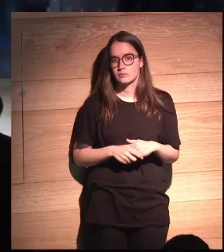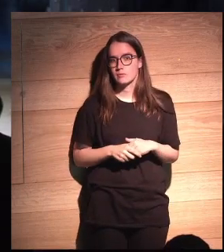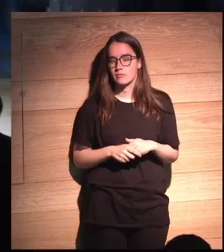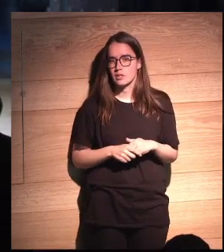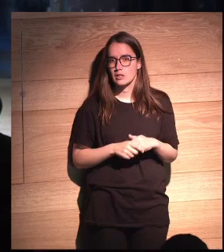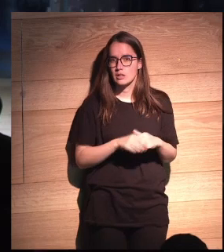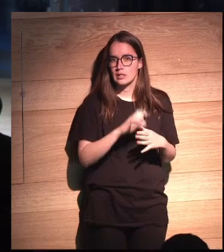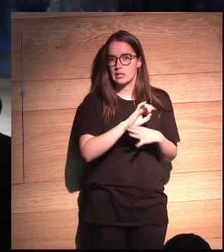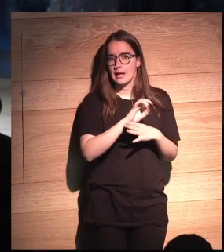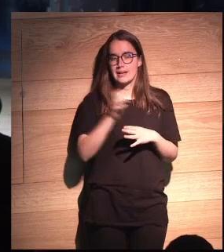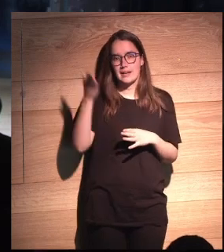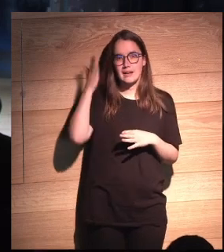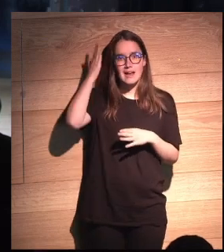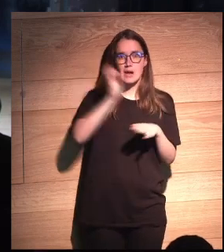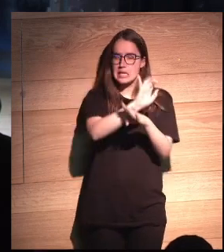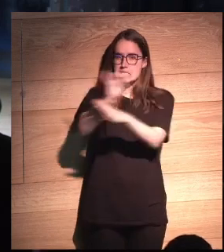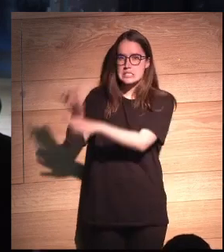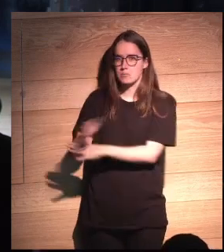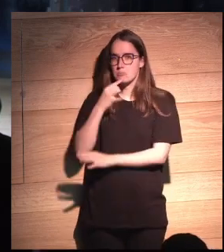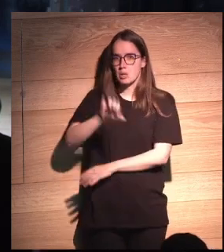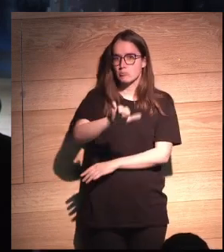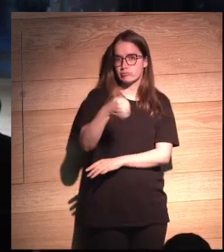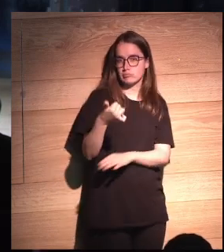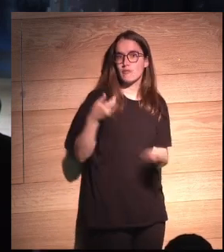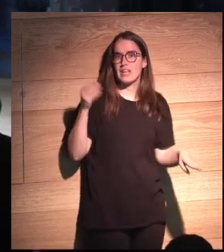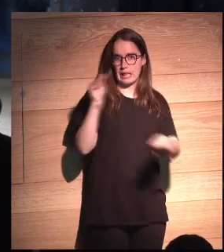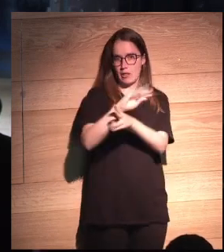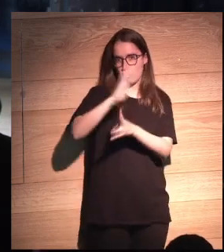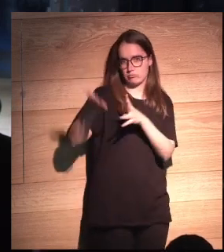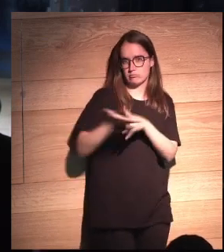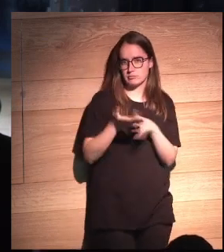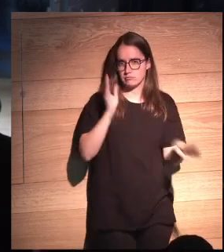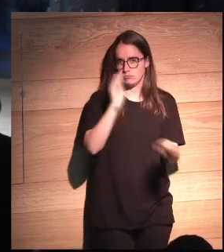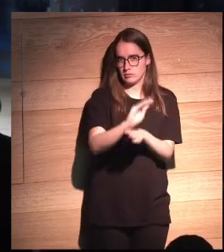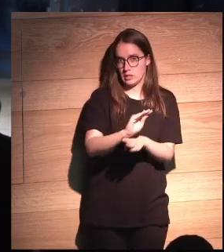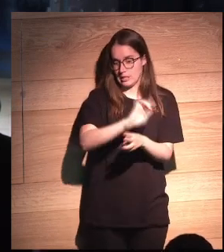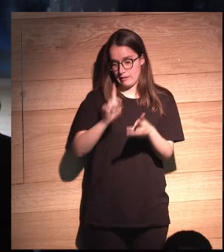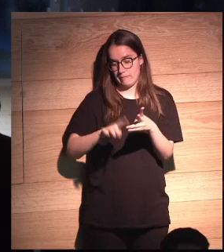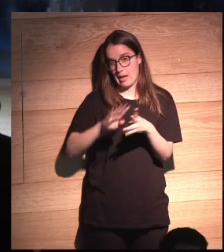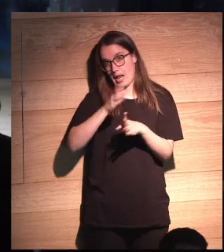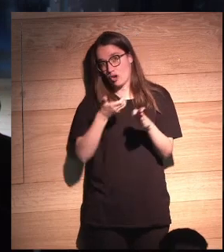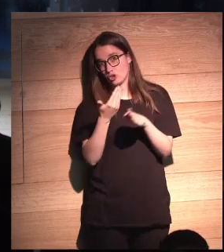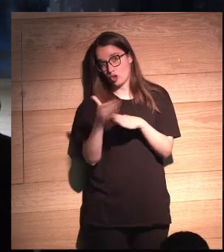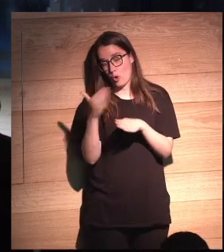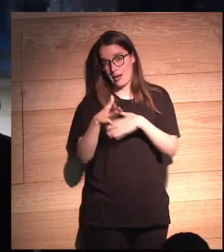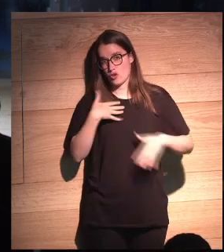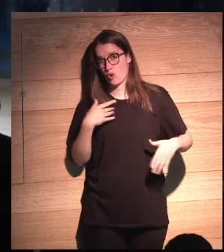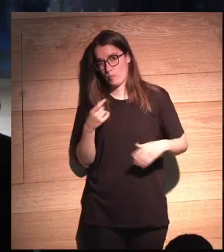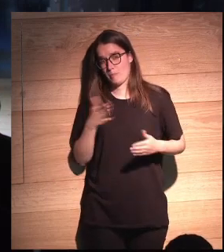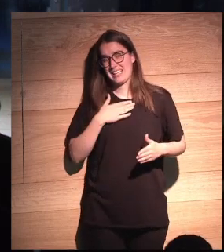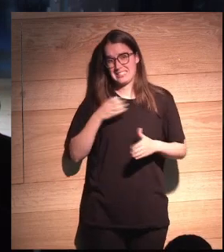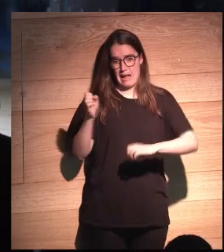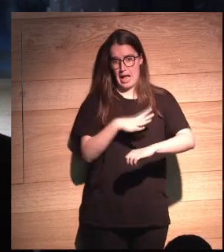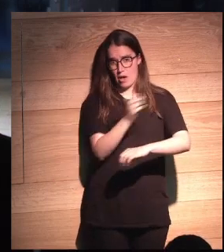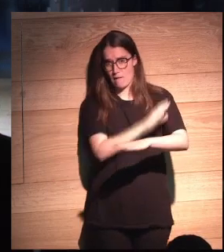Se lo pitché allí en Navarra y me dieron luz verde y me dieron parte de la financiación. Y no os voy a engañar, la otra parte tuve que poner muchos de